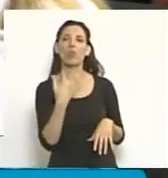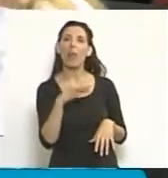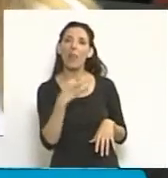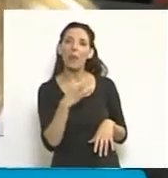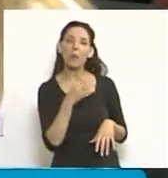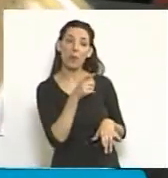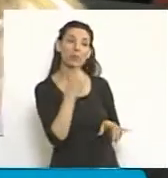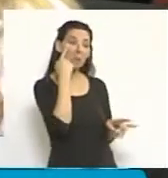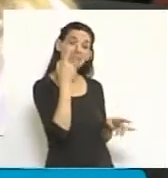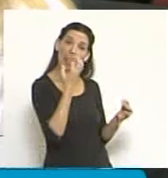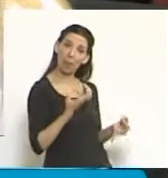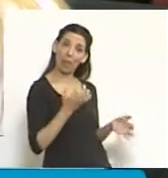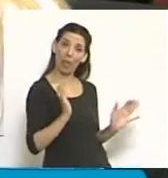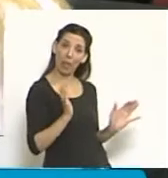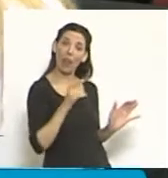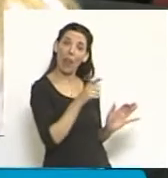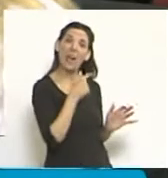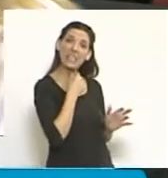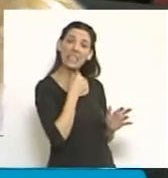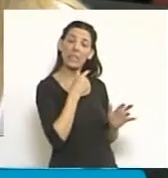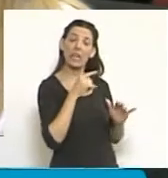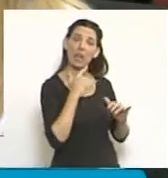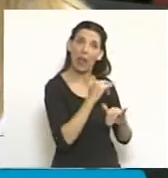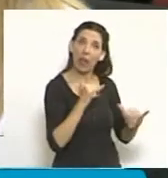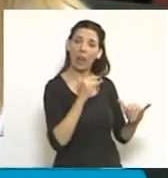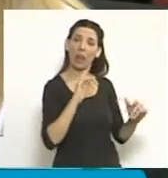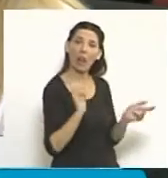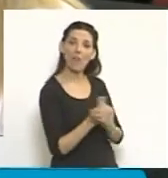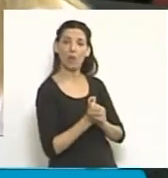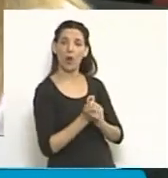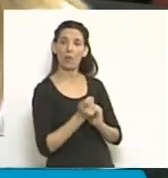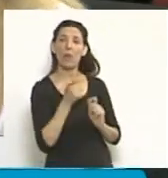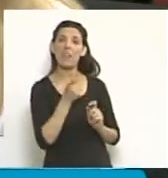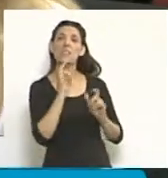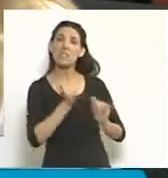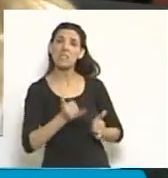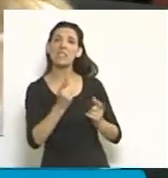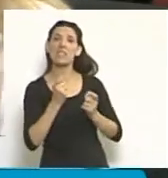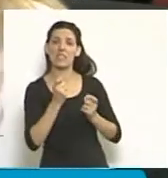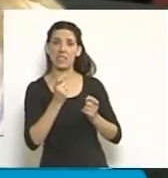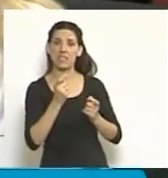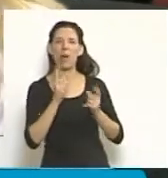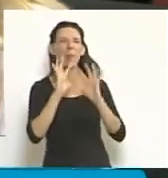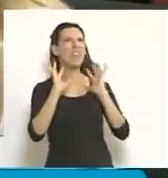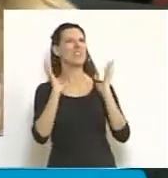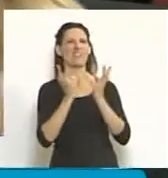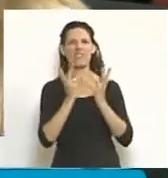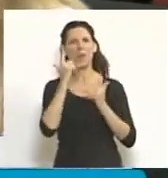buenas intenciones promulgadas, obviamente una reforma necesaria de todo el sistema